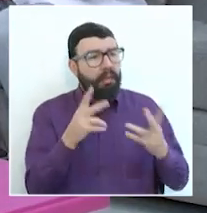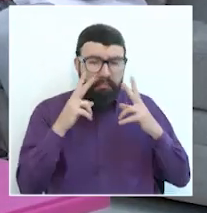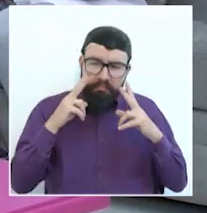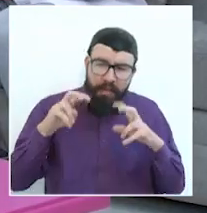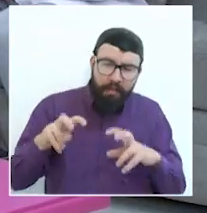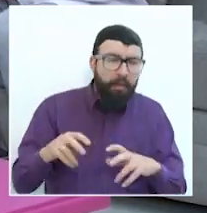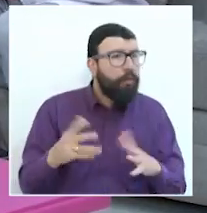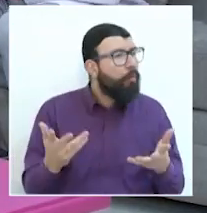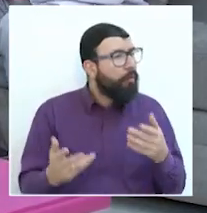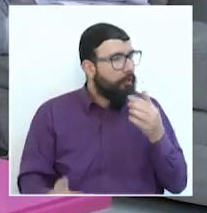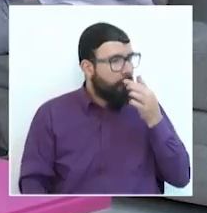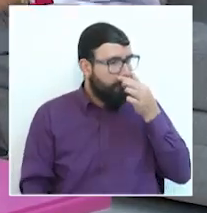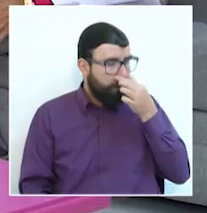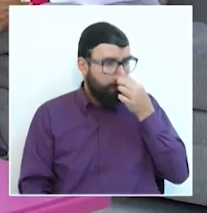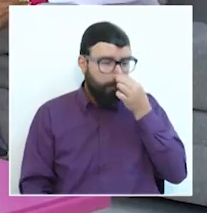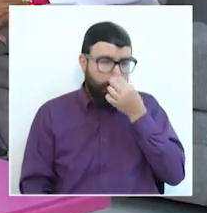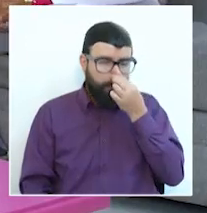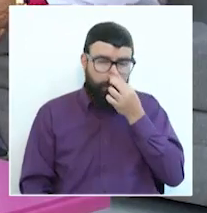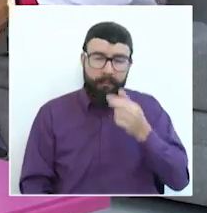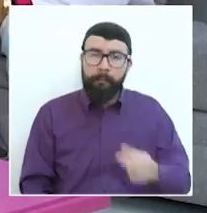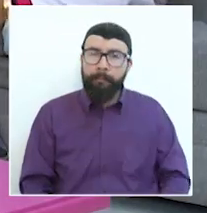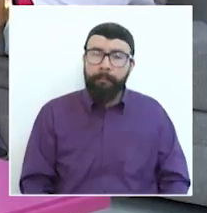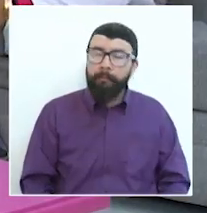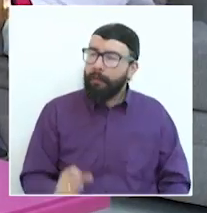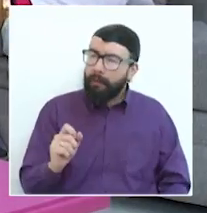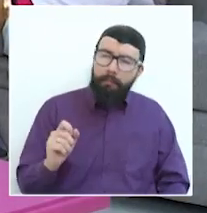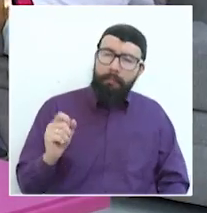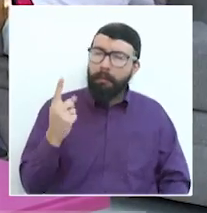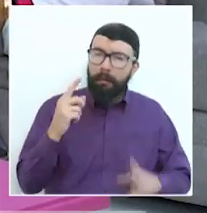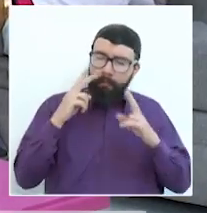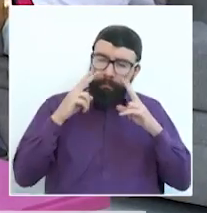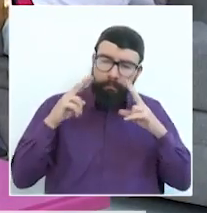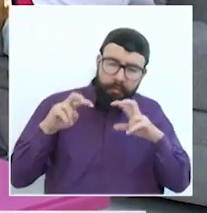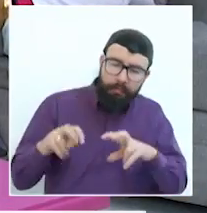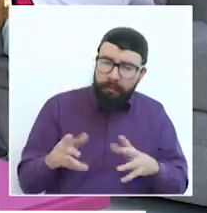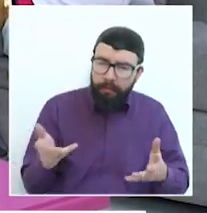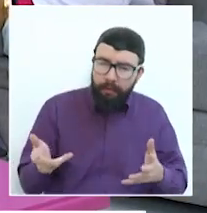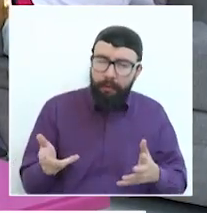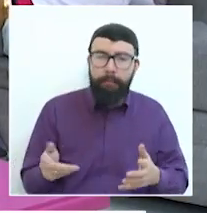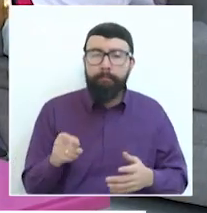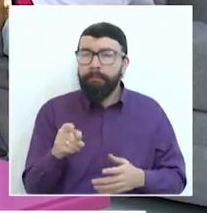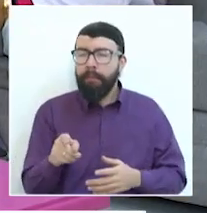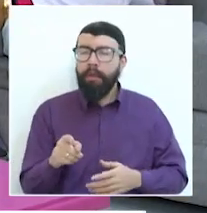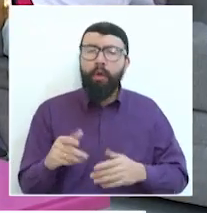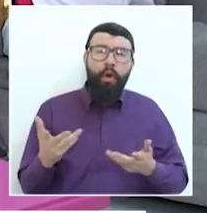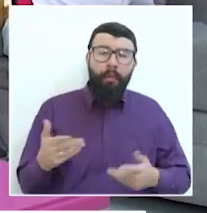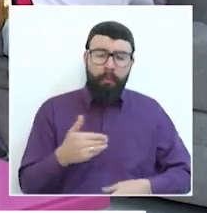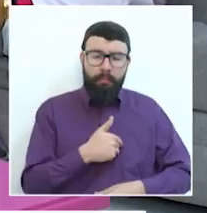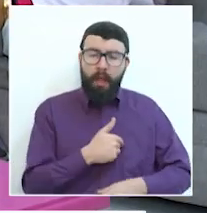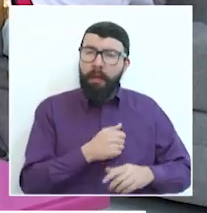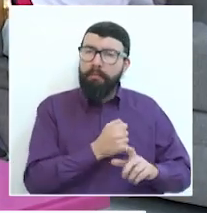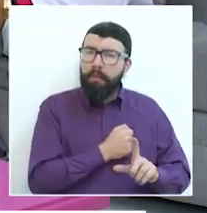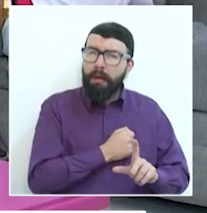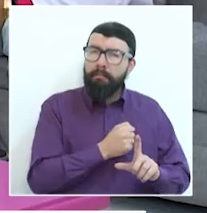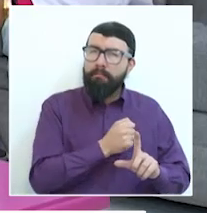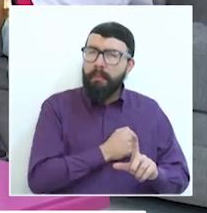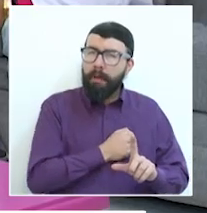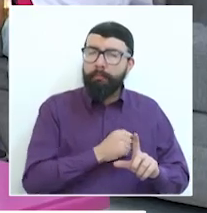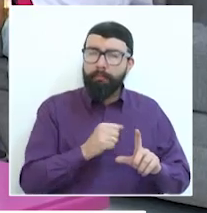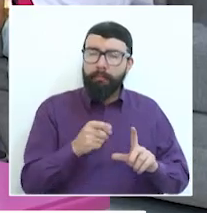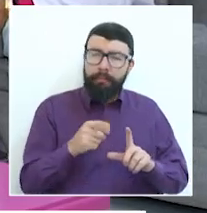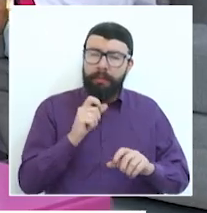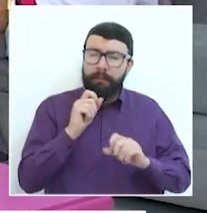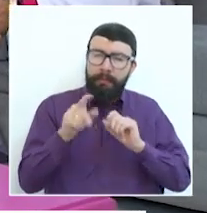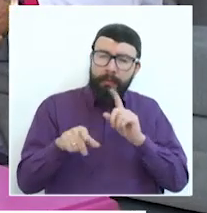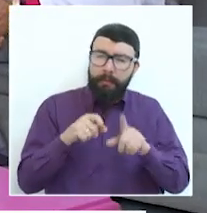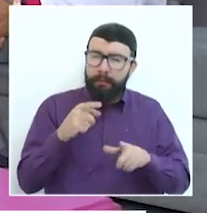Pineda? Bueno, lo primero que hay que valorar es evaluar su riesgo cardiovascular, y esto lo hacemos mediante unas preguntas